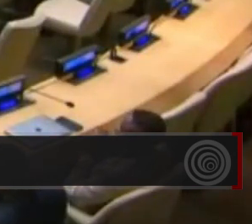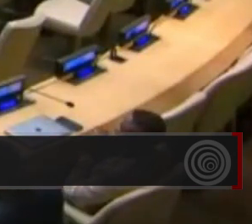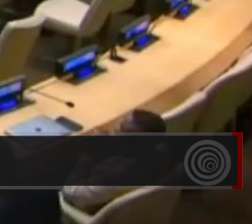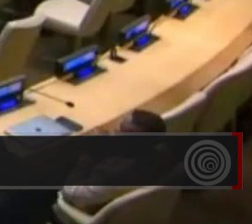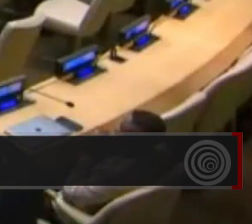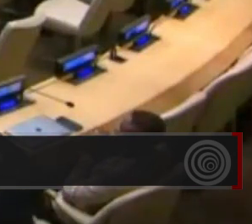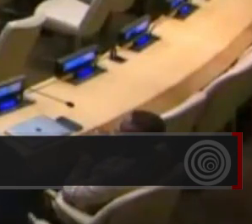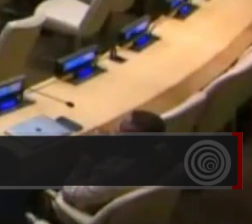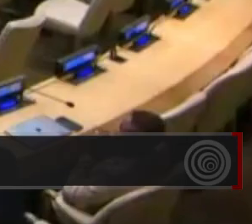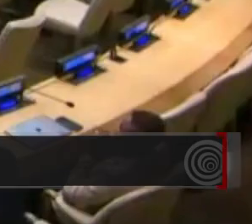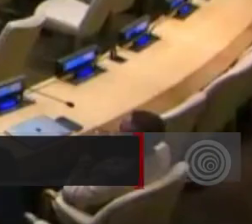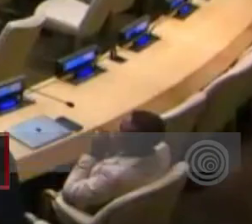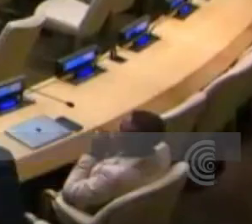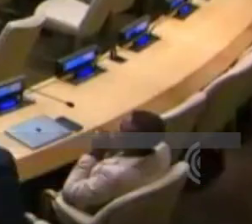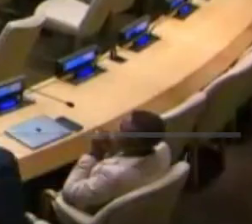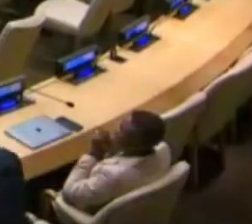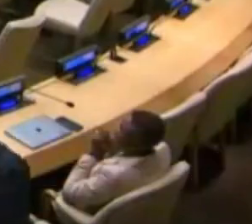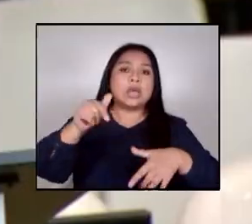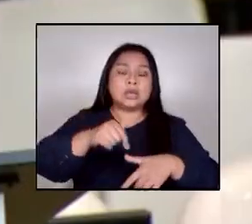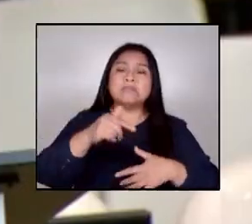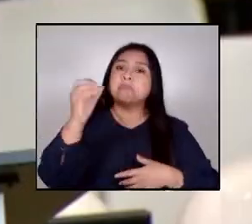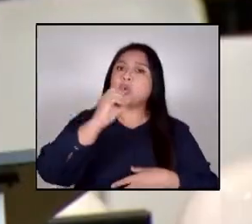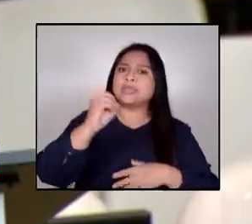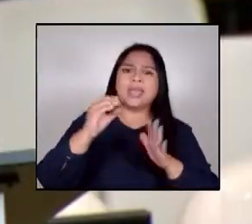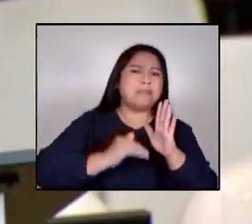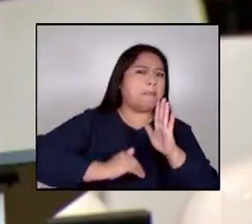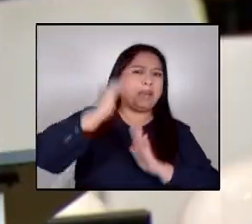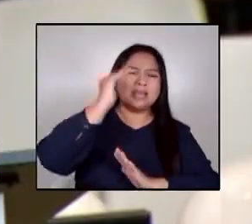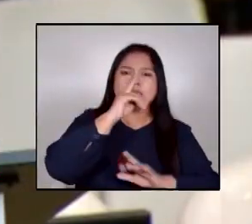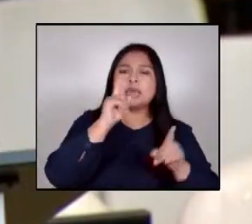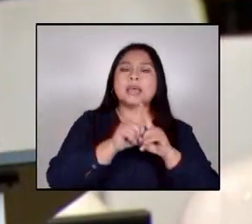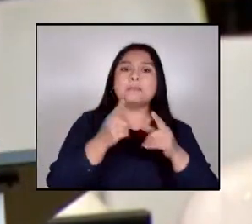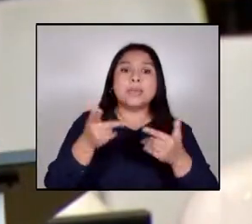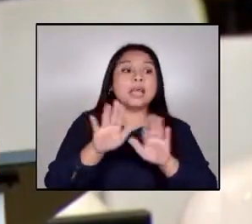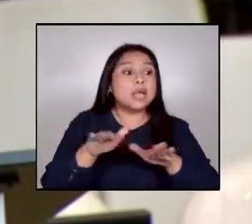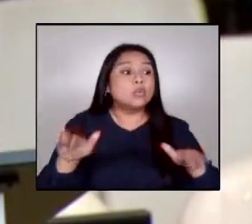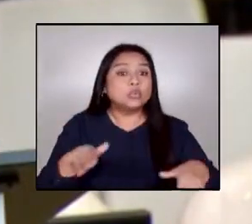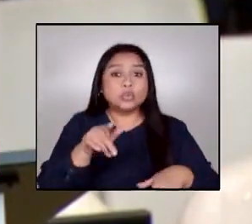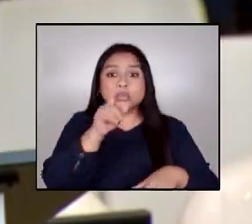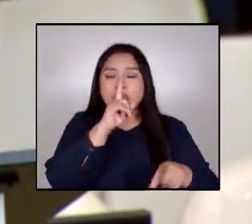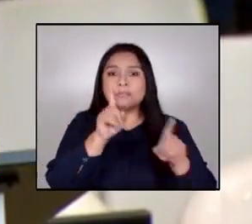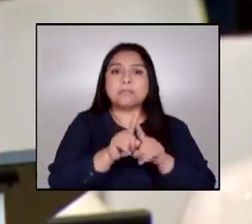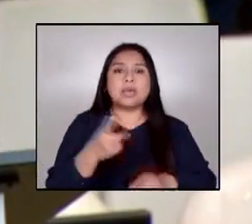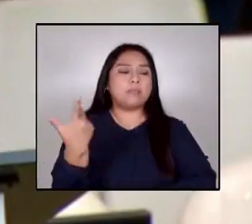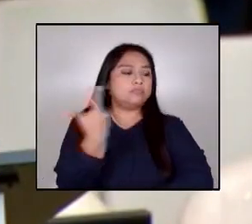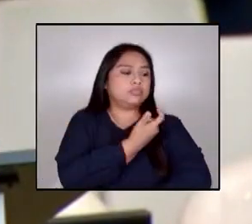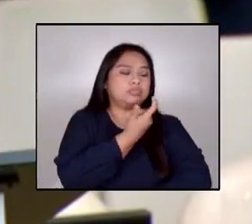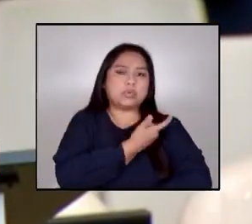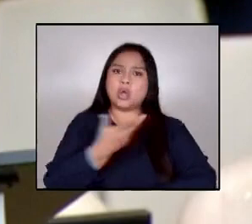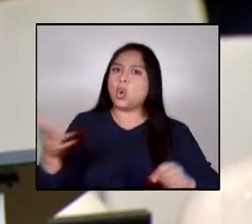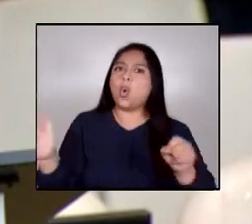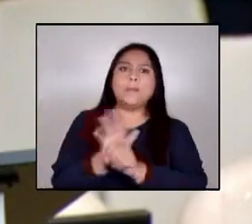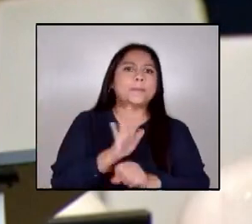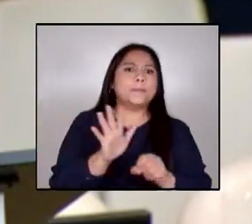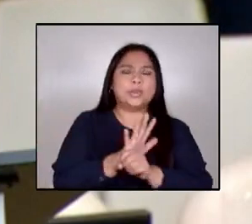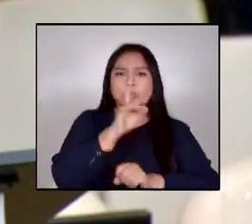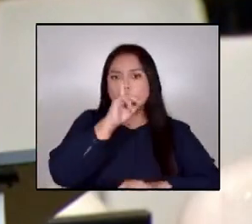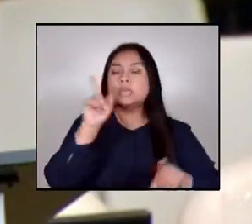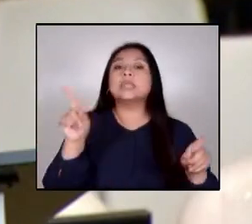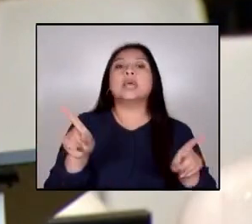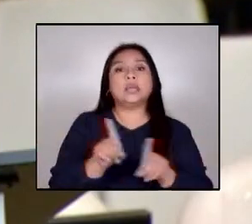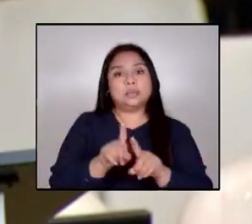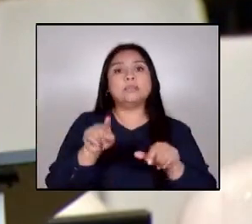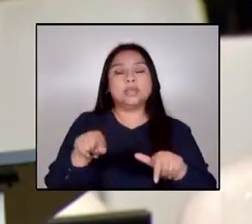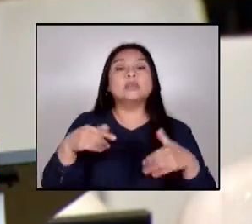alcanzando a la fecha porcentajes significativos de los miembros de la comunidad educativa con esquemas de vacunación completo. Asimismo,